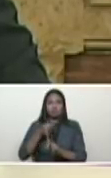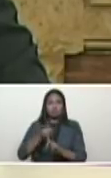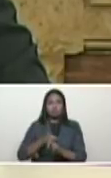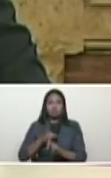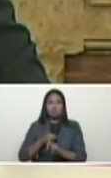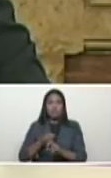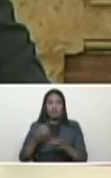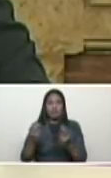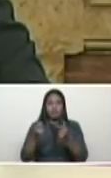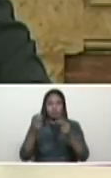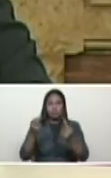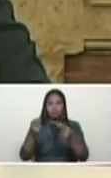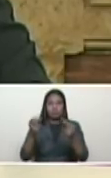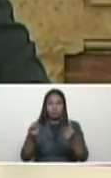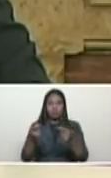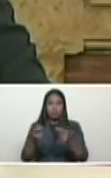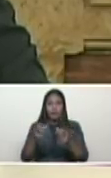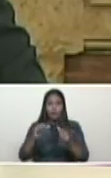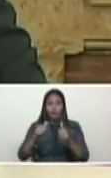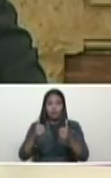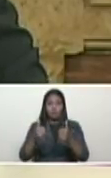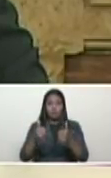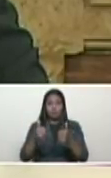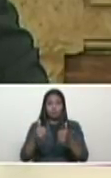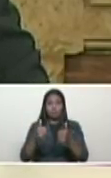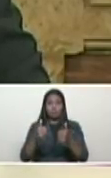activa con iniciativa